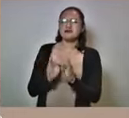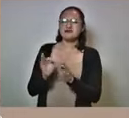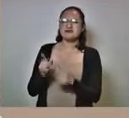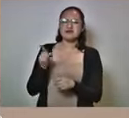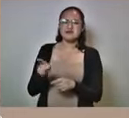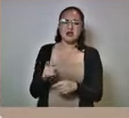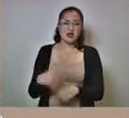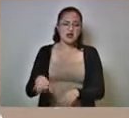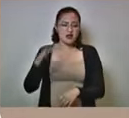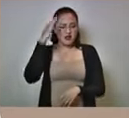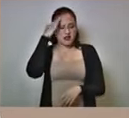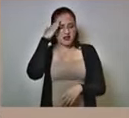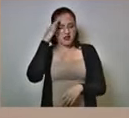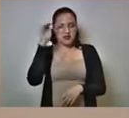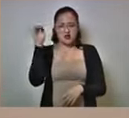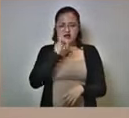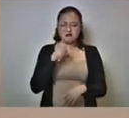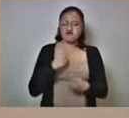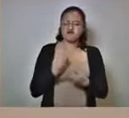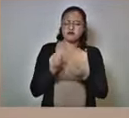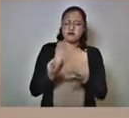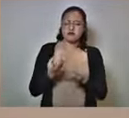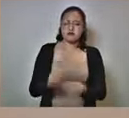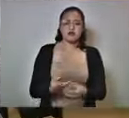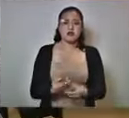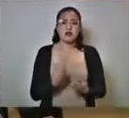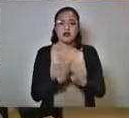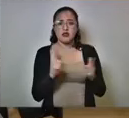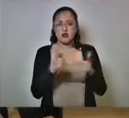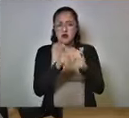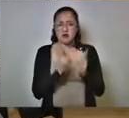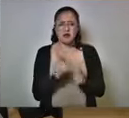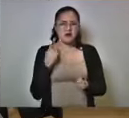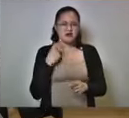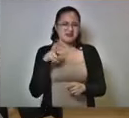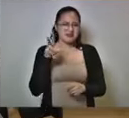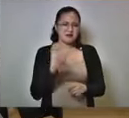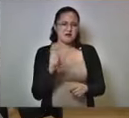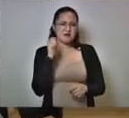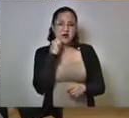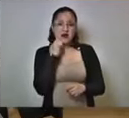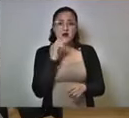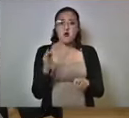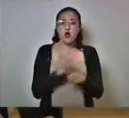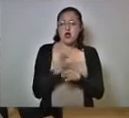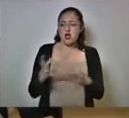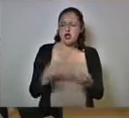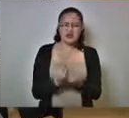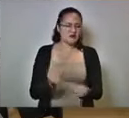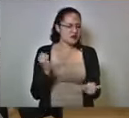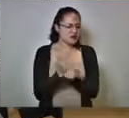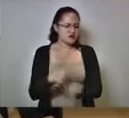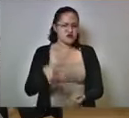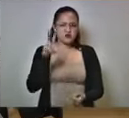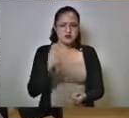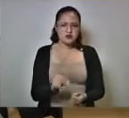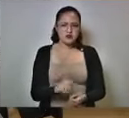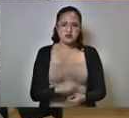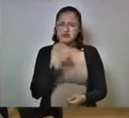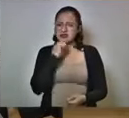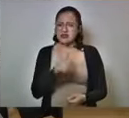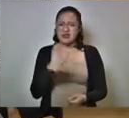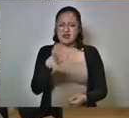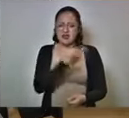consolidar liderazgos de ningún partido, incluyendo Morena. Nadie de Morena